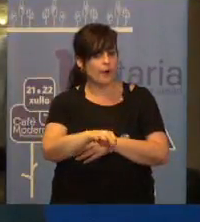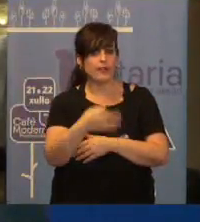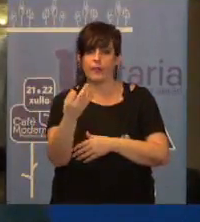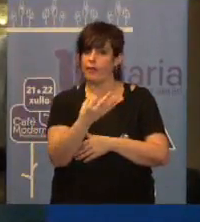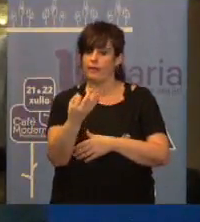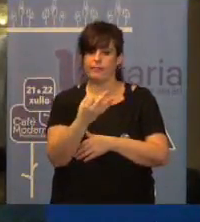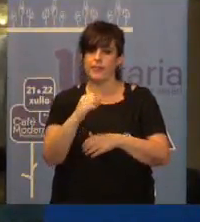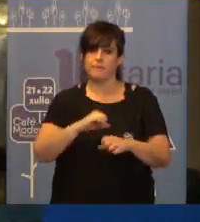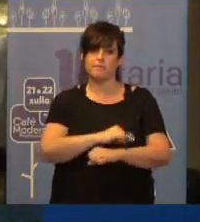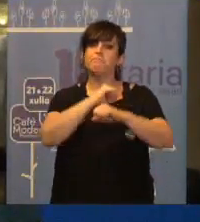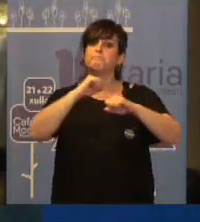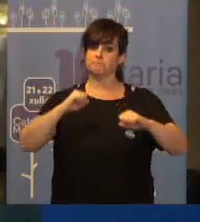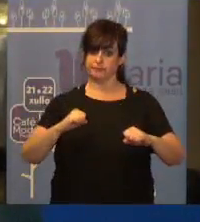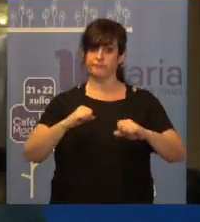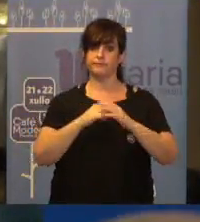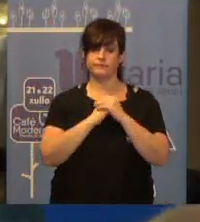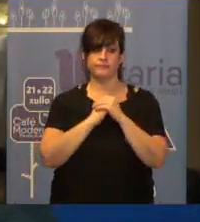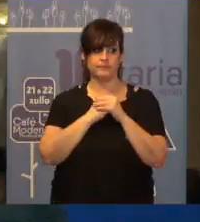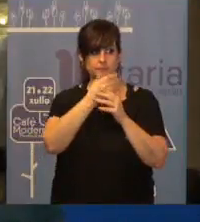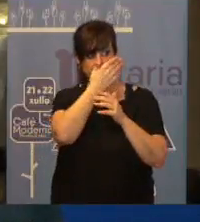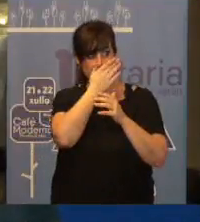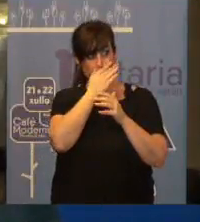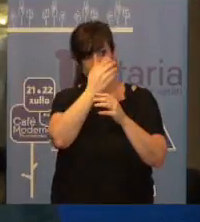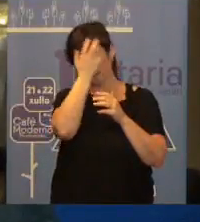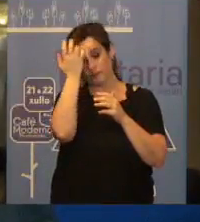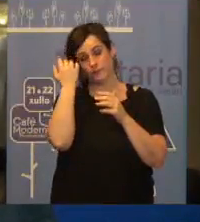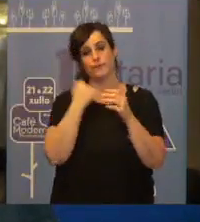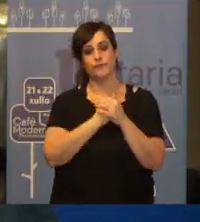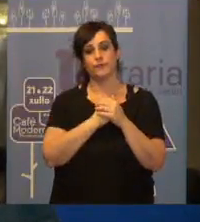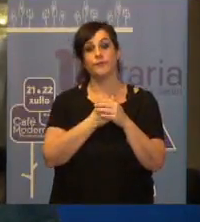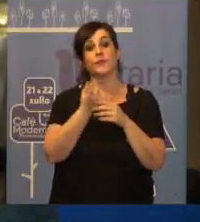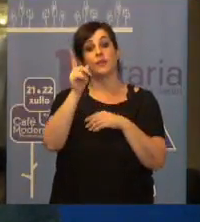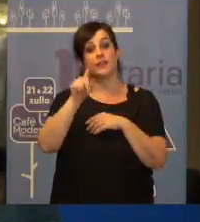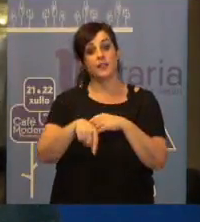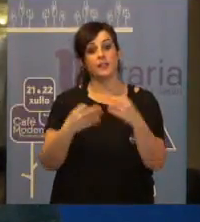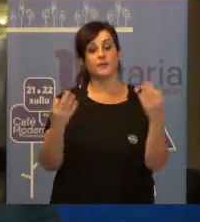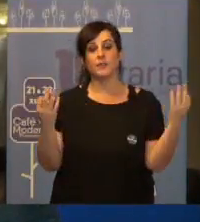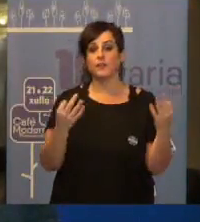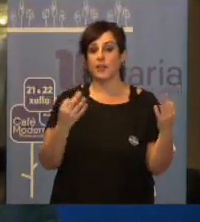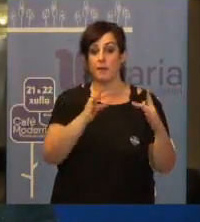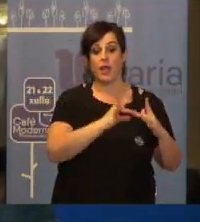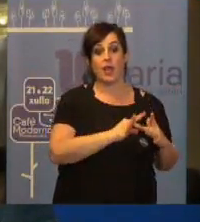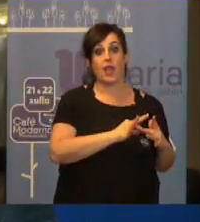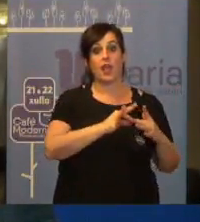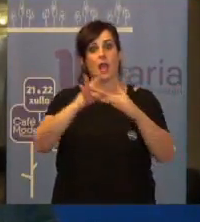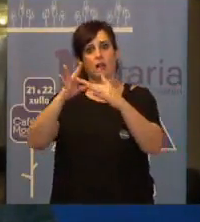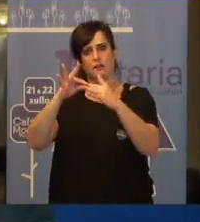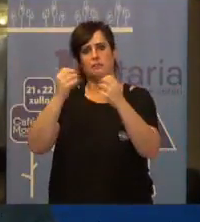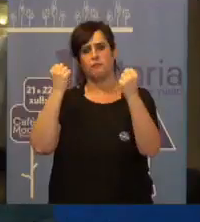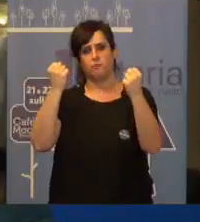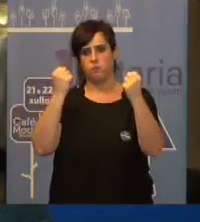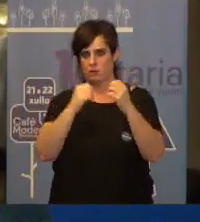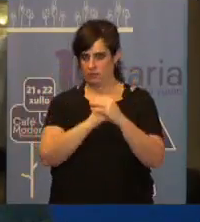instalada na opinión pública previamente. E despois, por suposto, ten que haber lideratos fortes